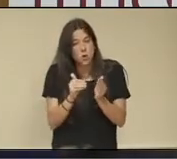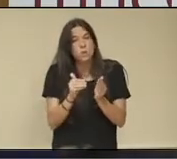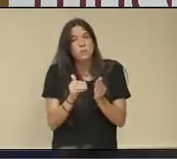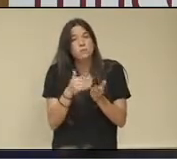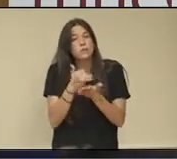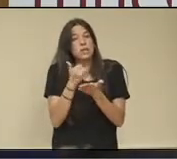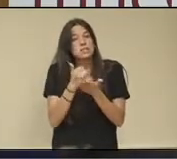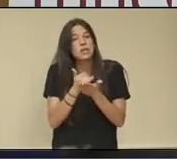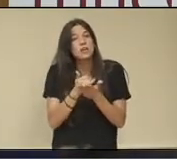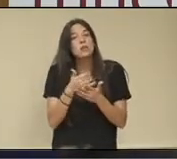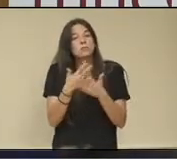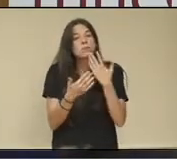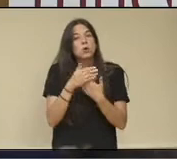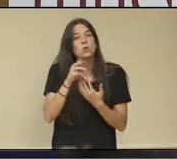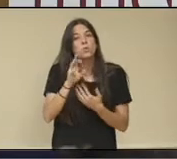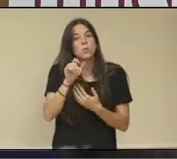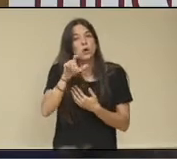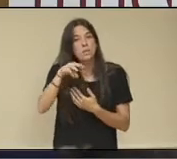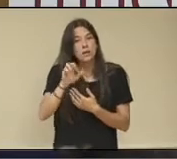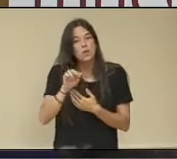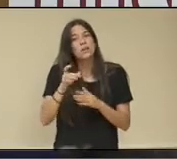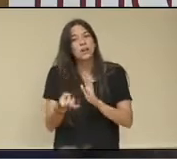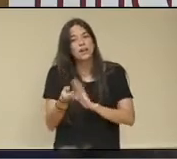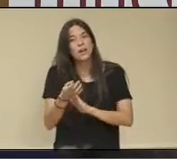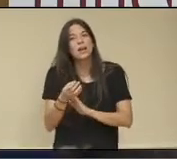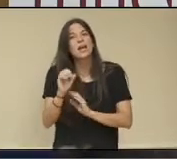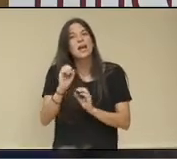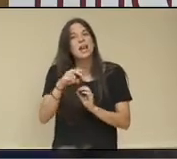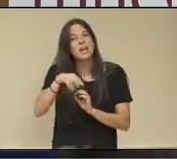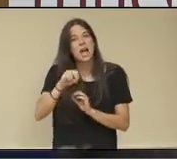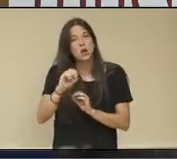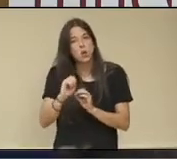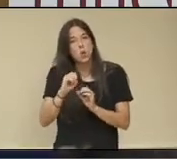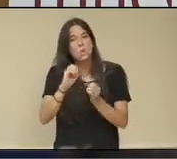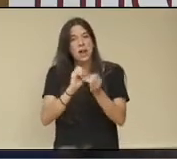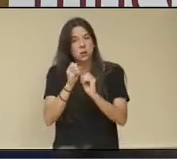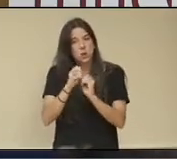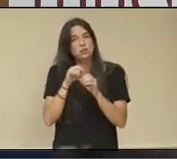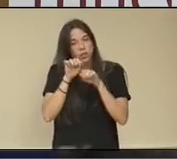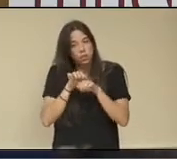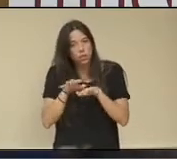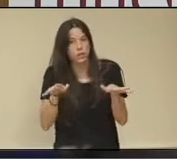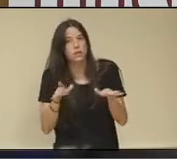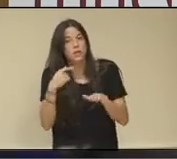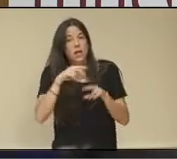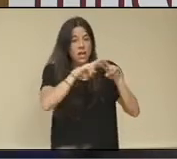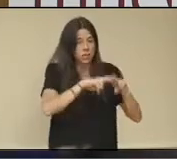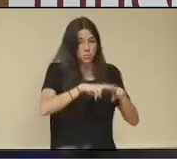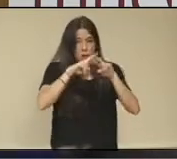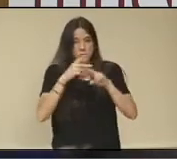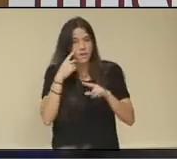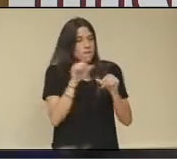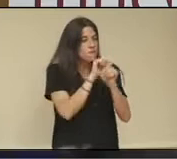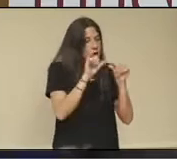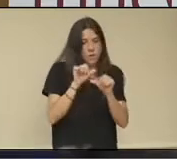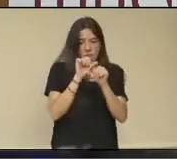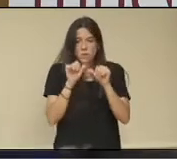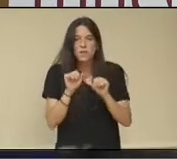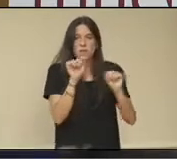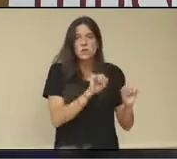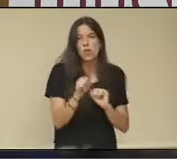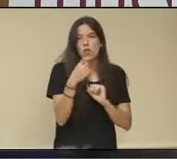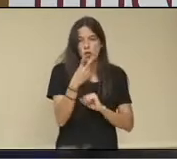forman nanopartículas que se administran. Y exploramos las dos formas de inmunización, intramuscular, que es